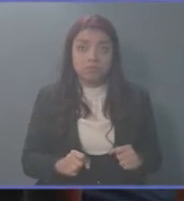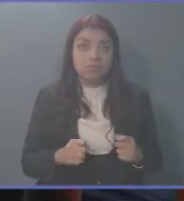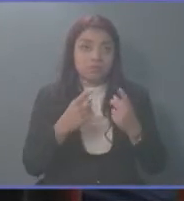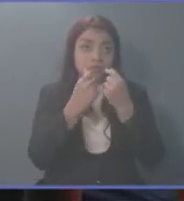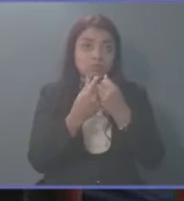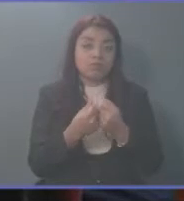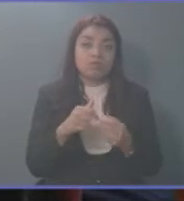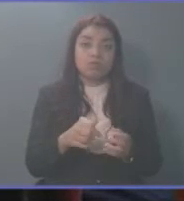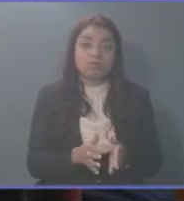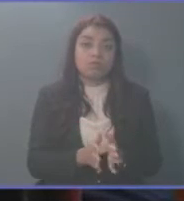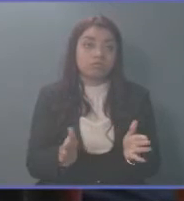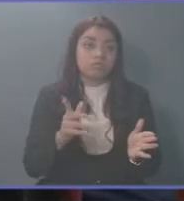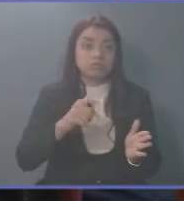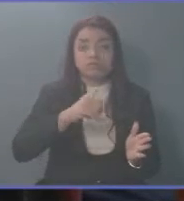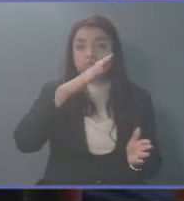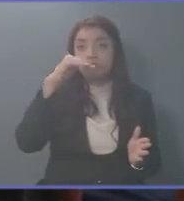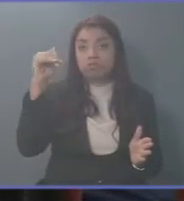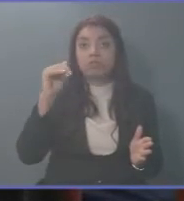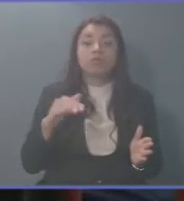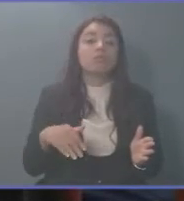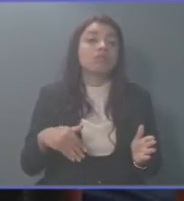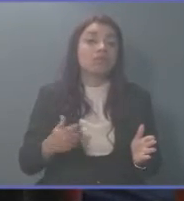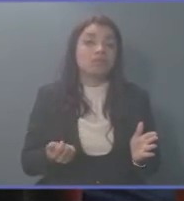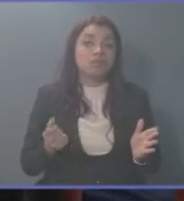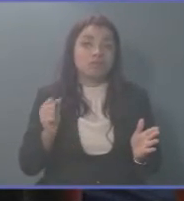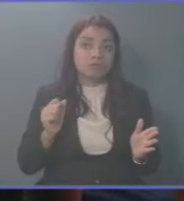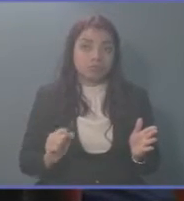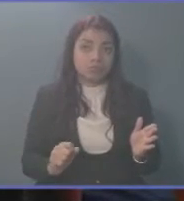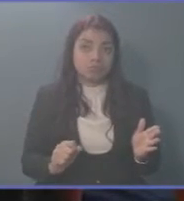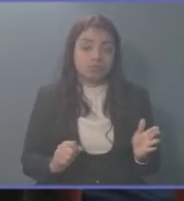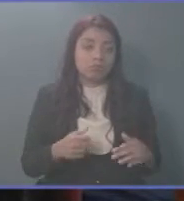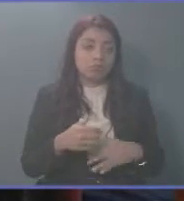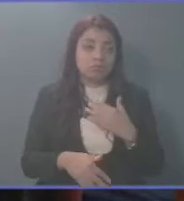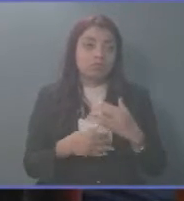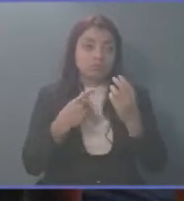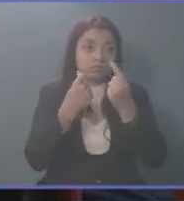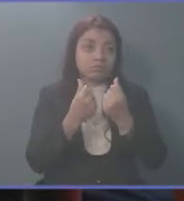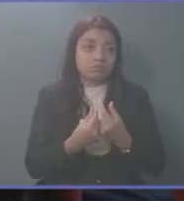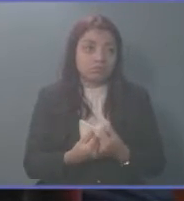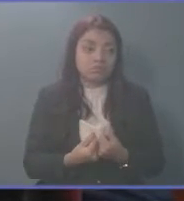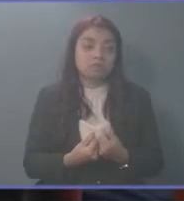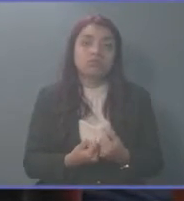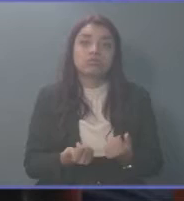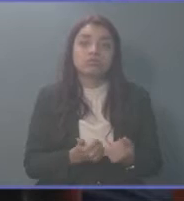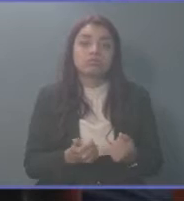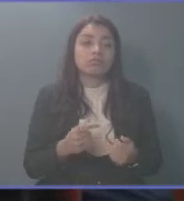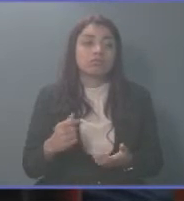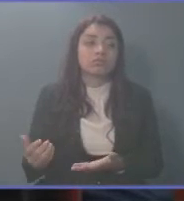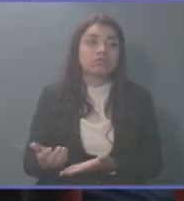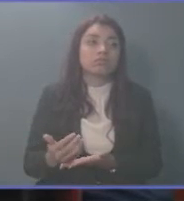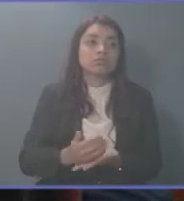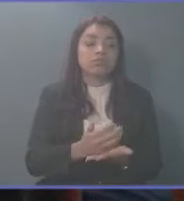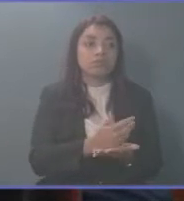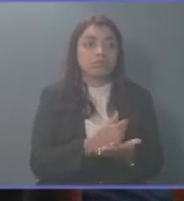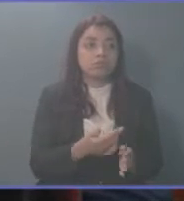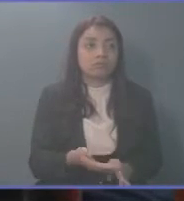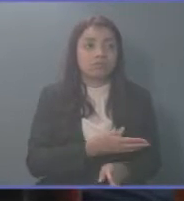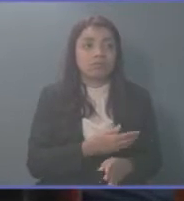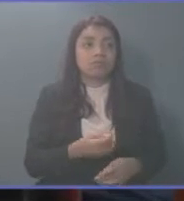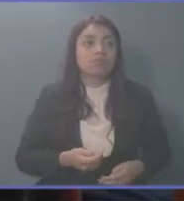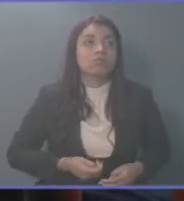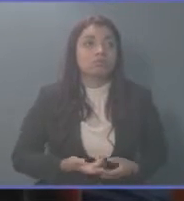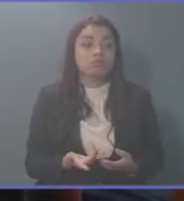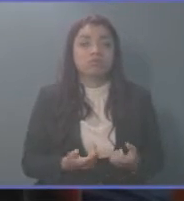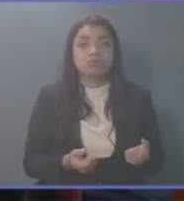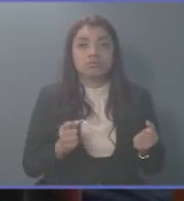presupuesto general del Estado para disponer de las asignaciones presupuestarias por la recaudación antes mencionada, por lo